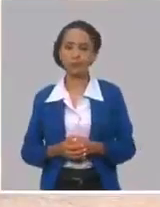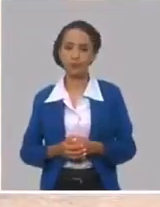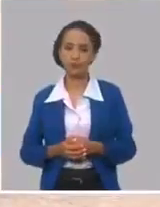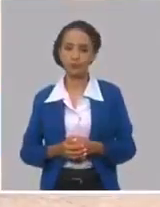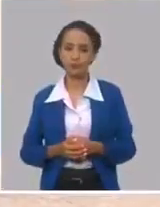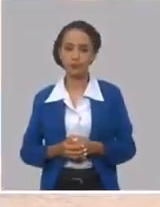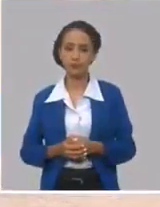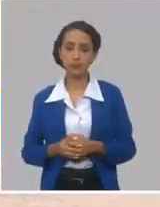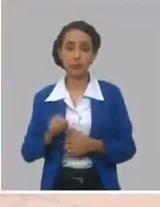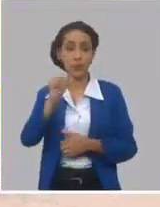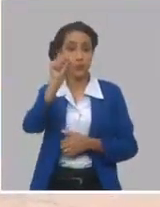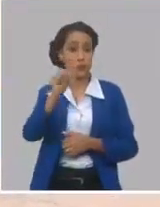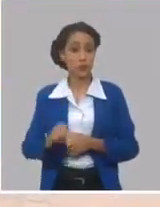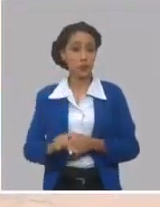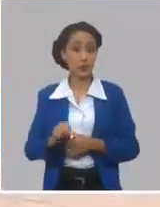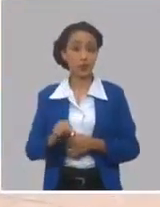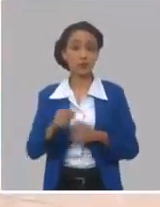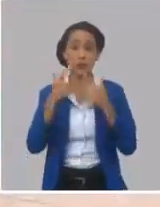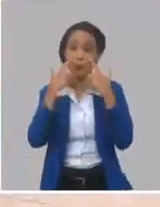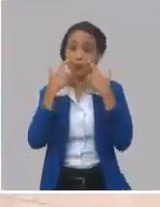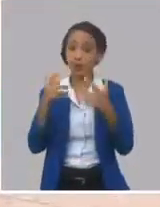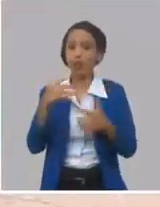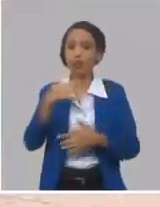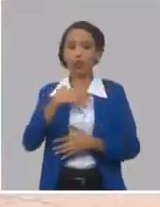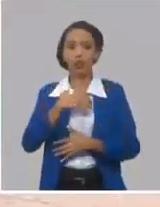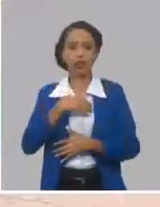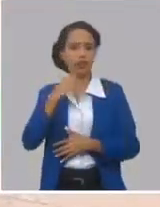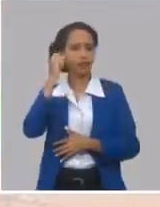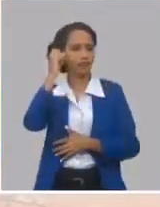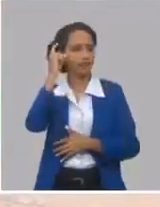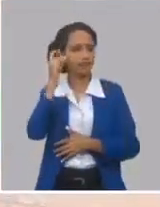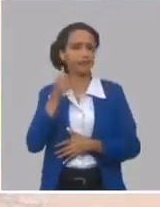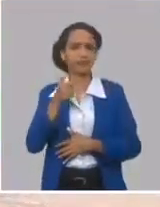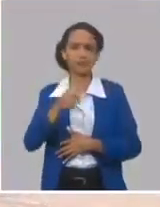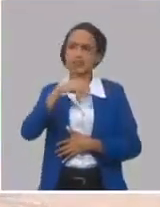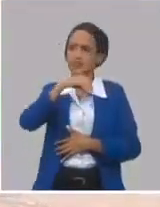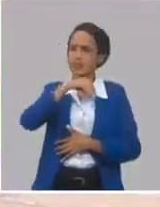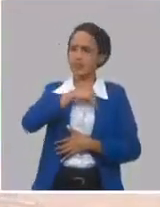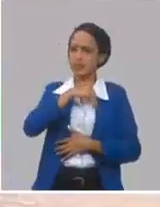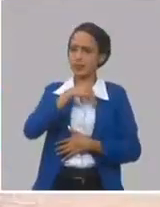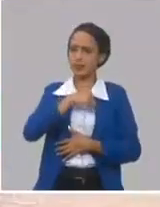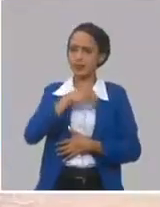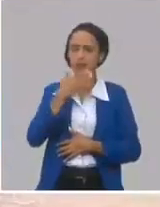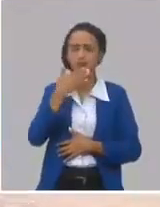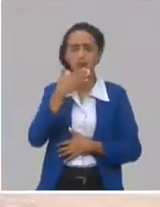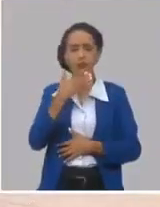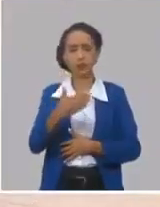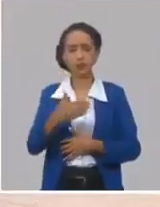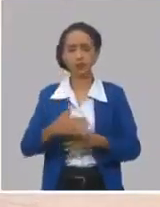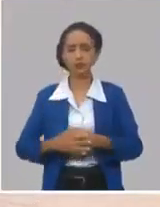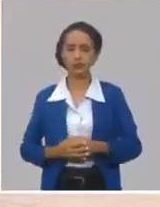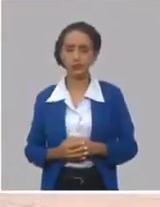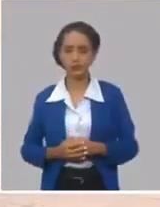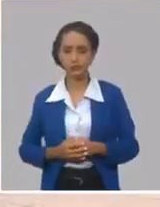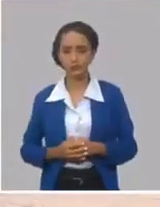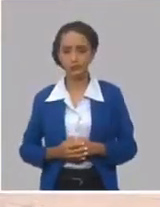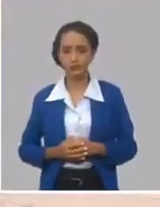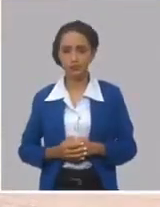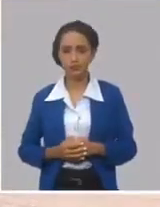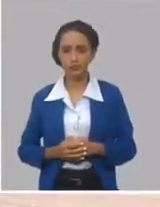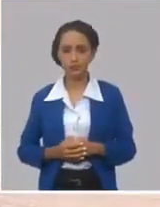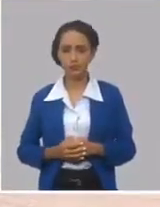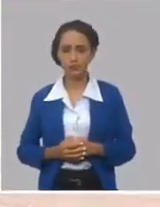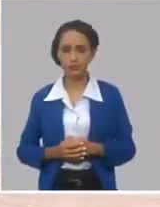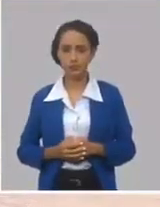tenga valores desde el punto de vista ideológico, sentimental y material,